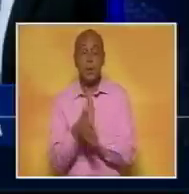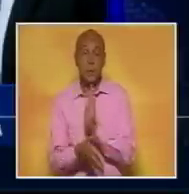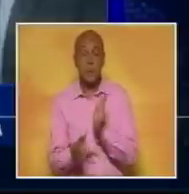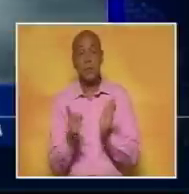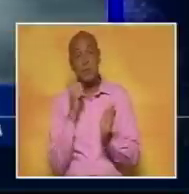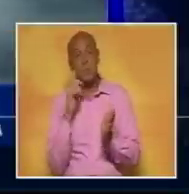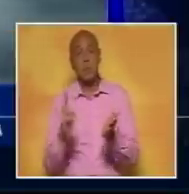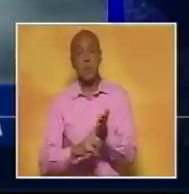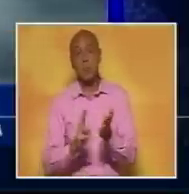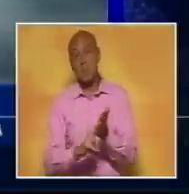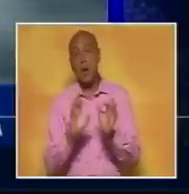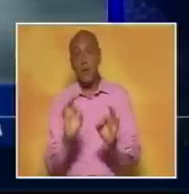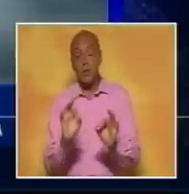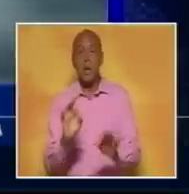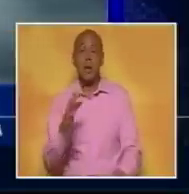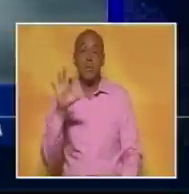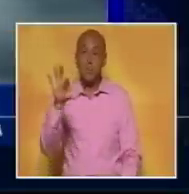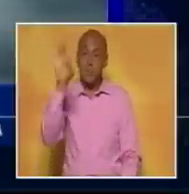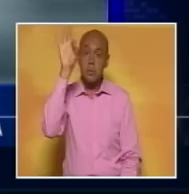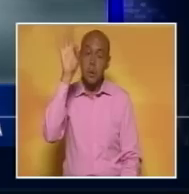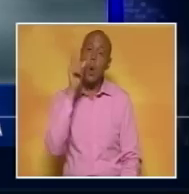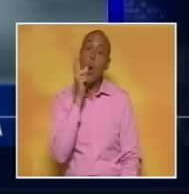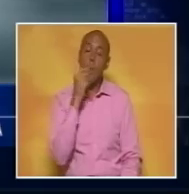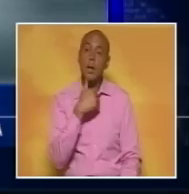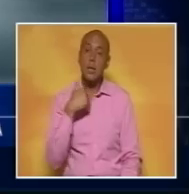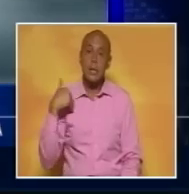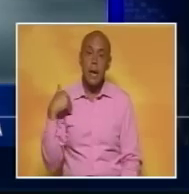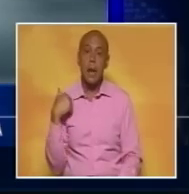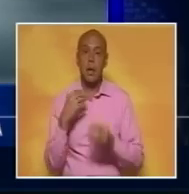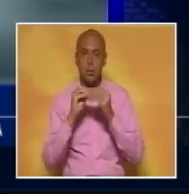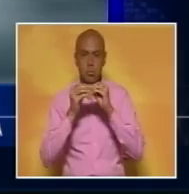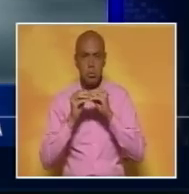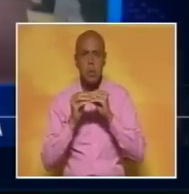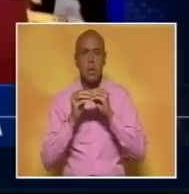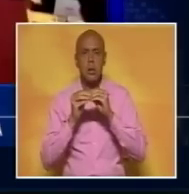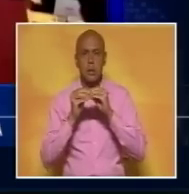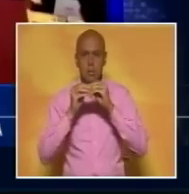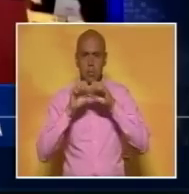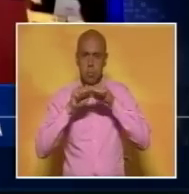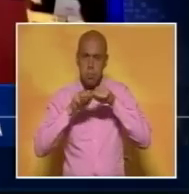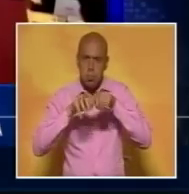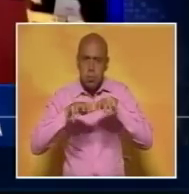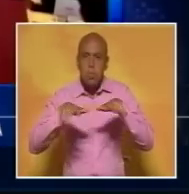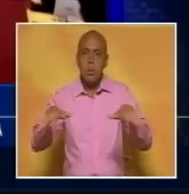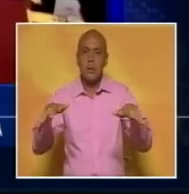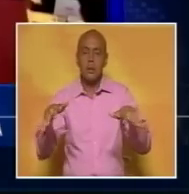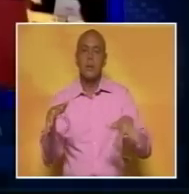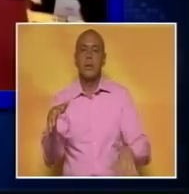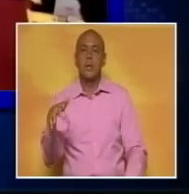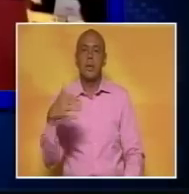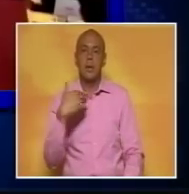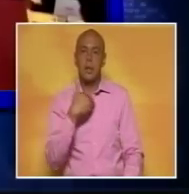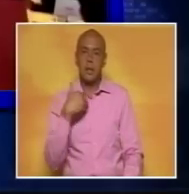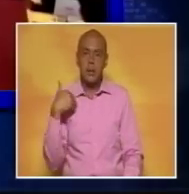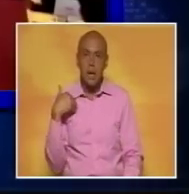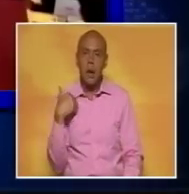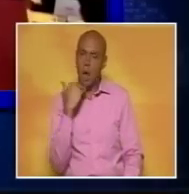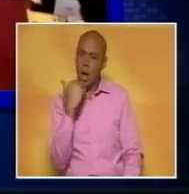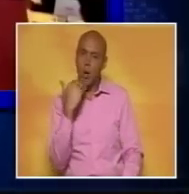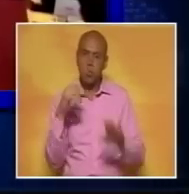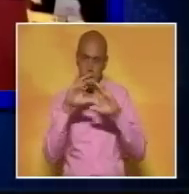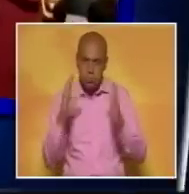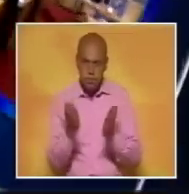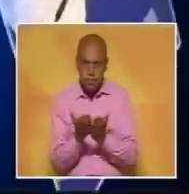confirmado intentaría imprimir la política exterior comunitaria más ambición para convertirla en un actor global.